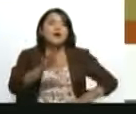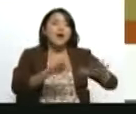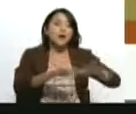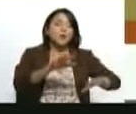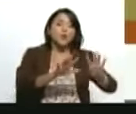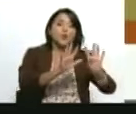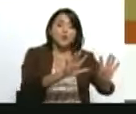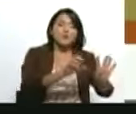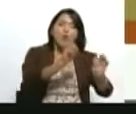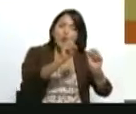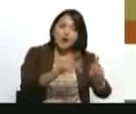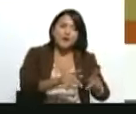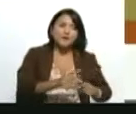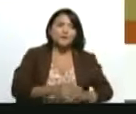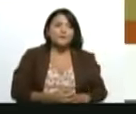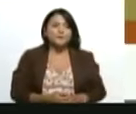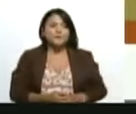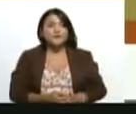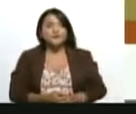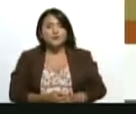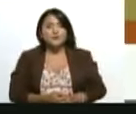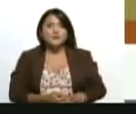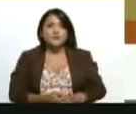nueve. Donde tengamos